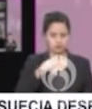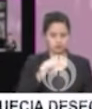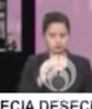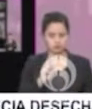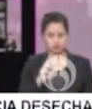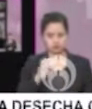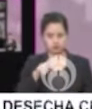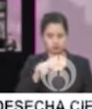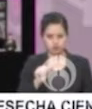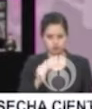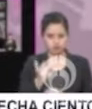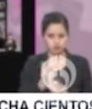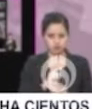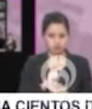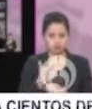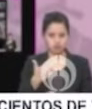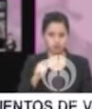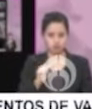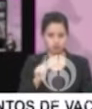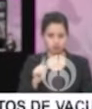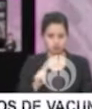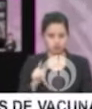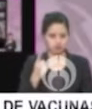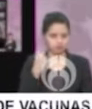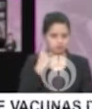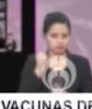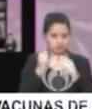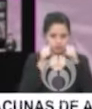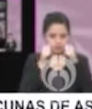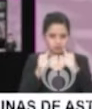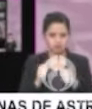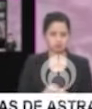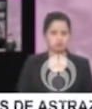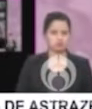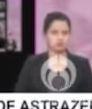directa de alguna otra manera, él insiste en que